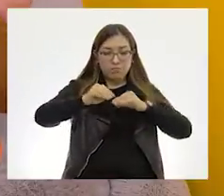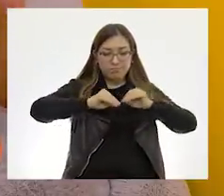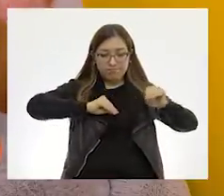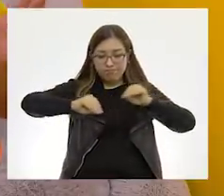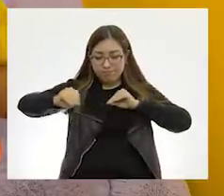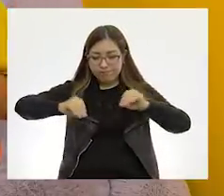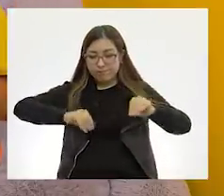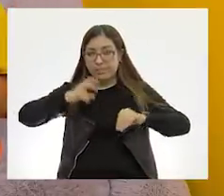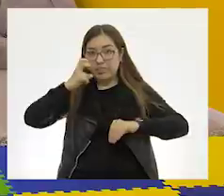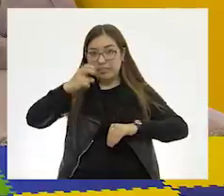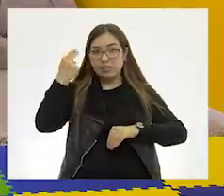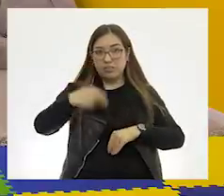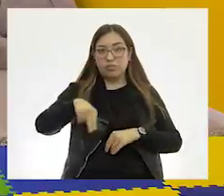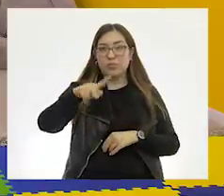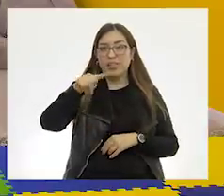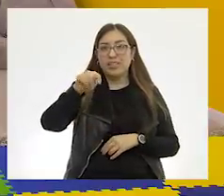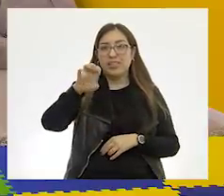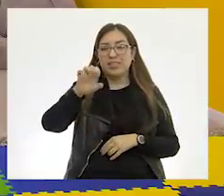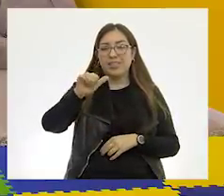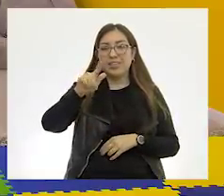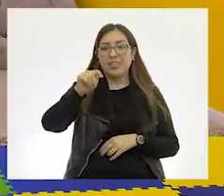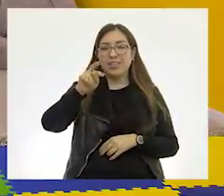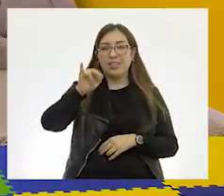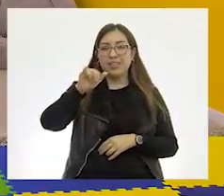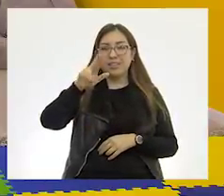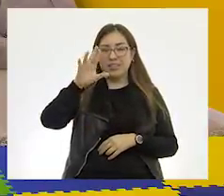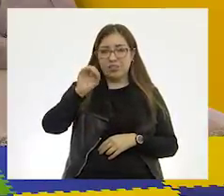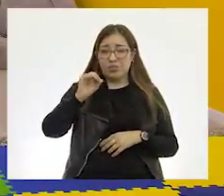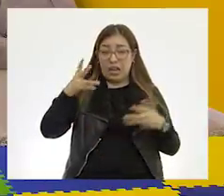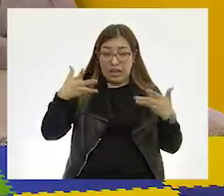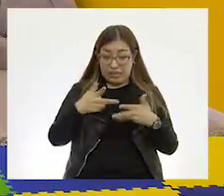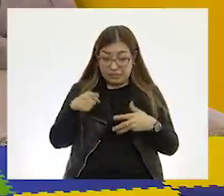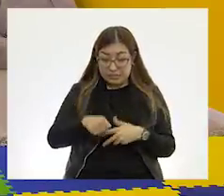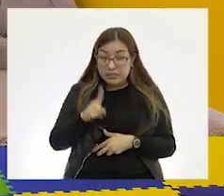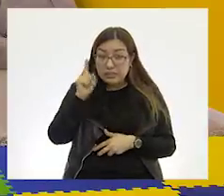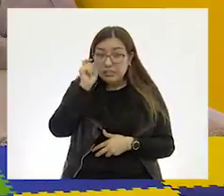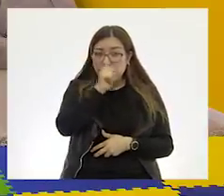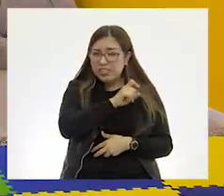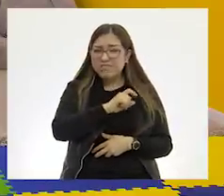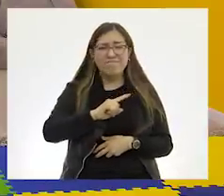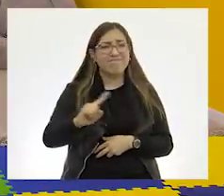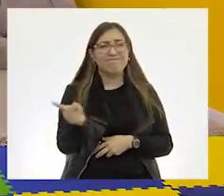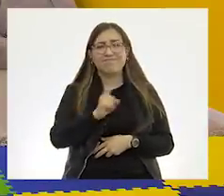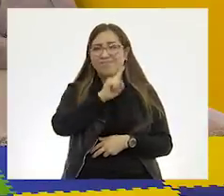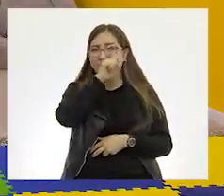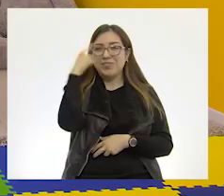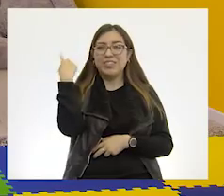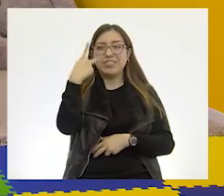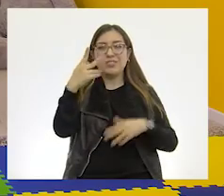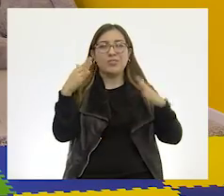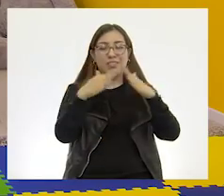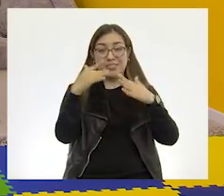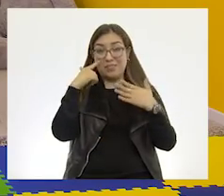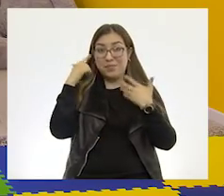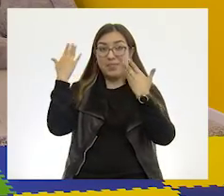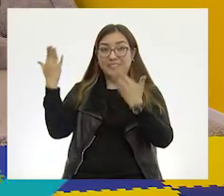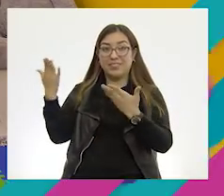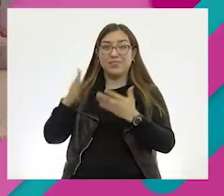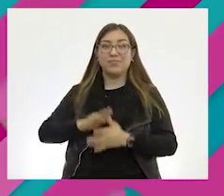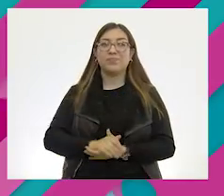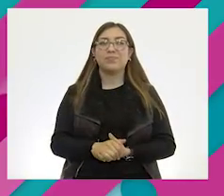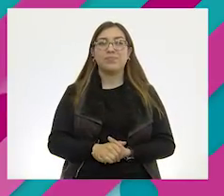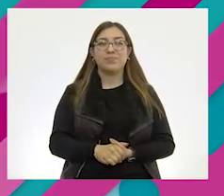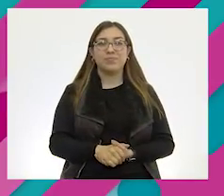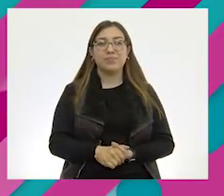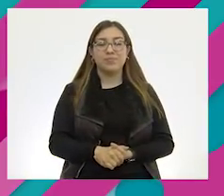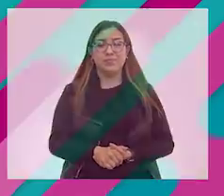se le llama teatrino. Y no es nada complicado crear un espacio teatral en casa. Acompáñenme a ver el siguiente video. ¡Vamos!